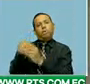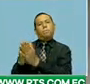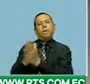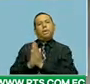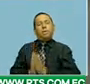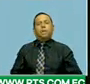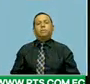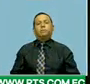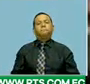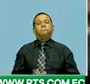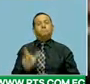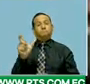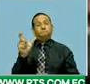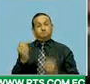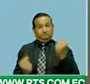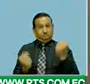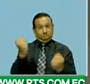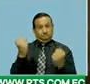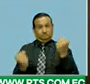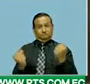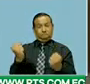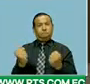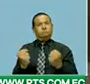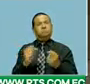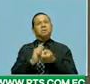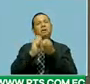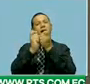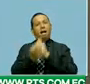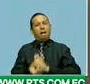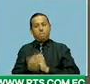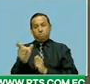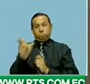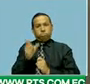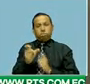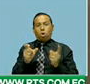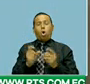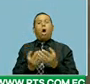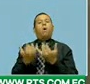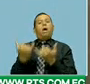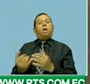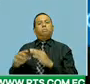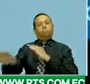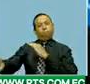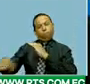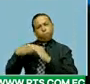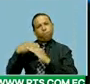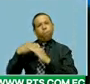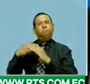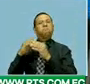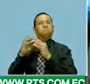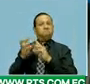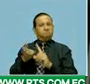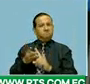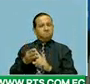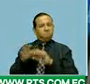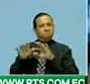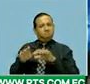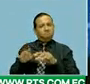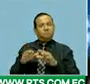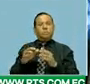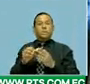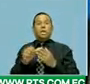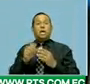licencia de conducir micro a lo digital así lo dio a conocer la agencia nacional de tránsito en conjunto con el ministerio de telecomunicaciones